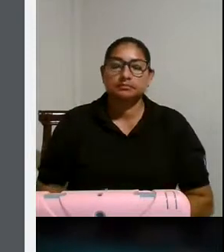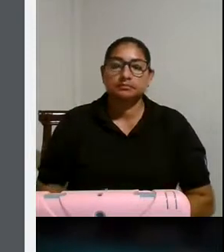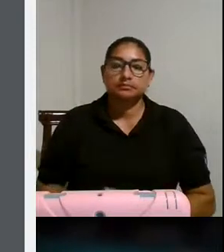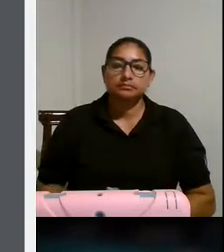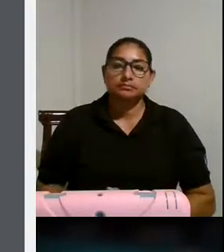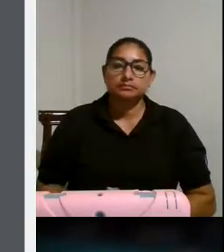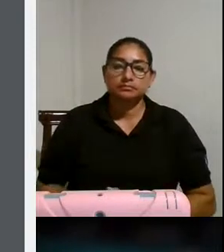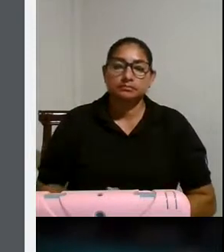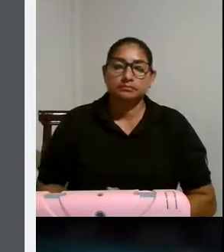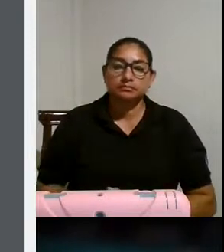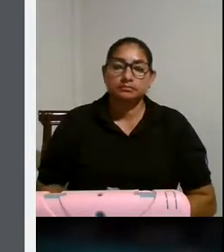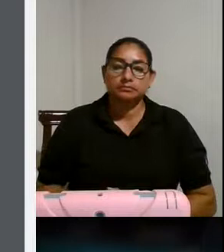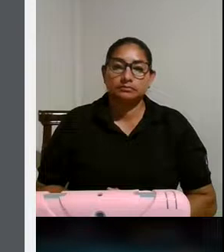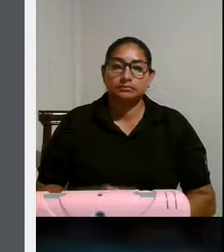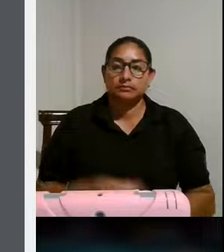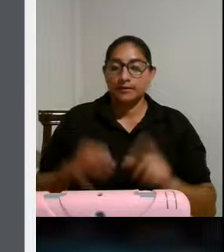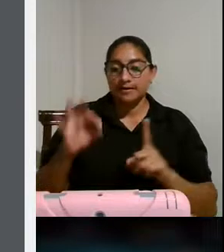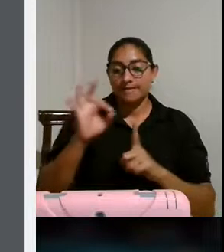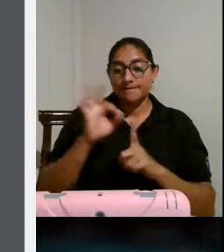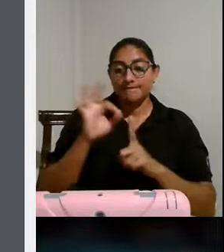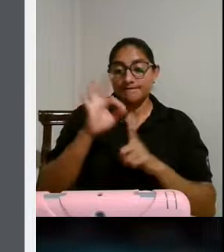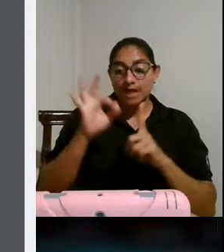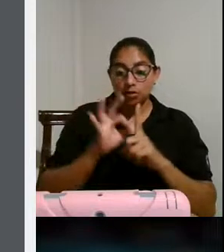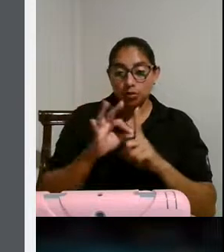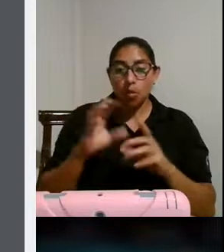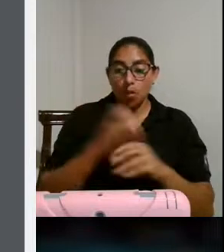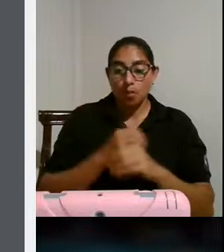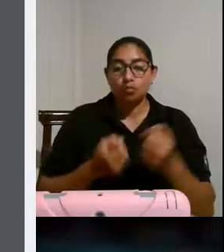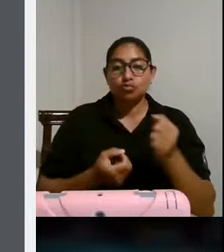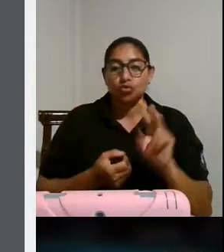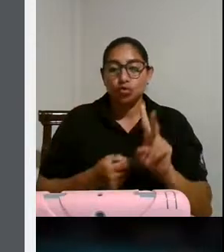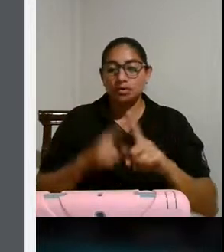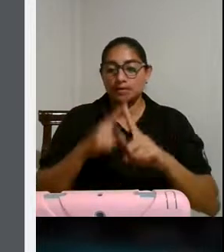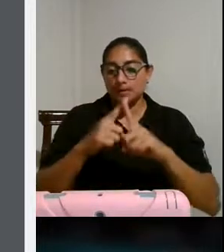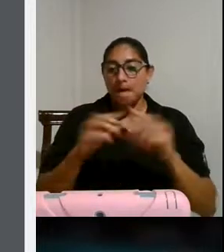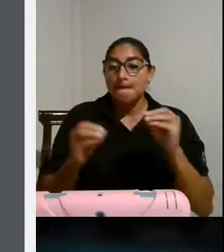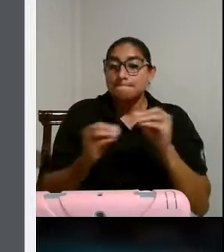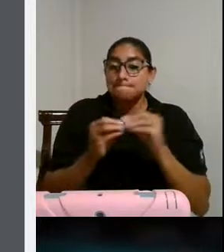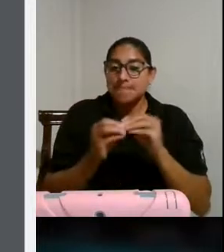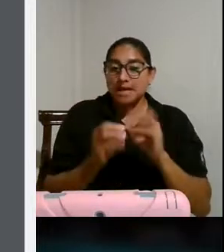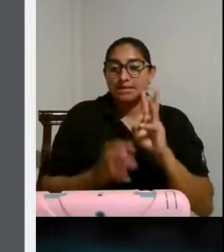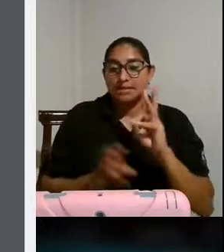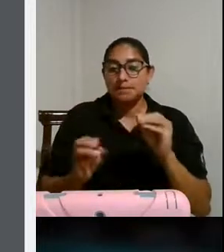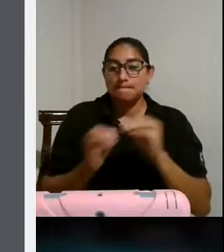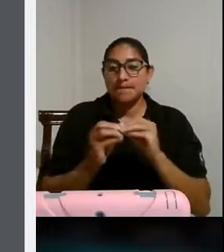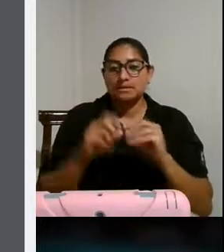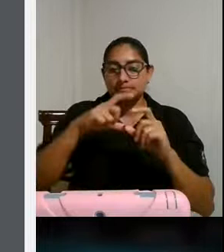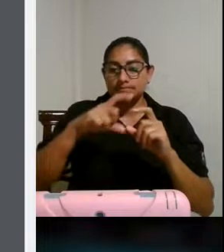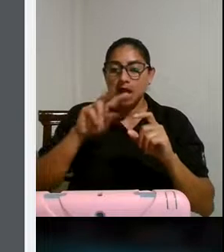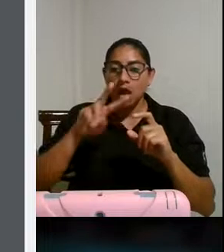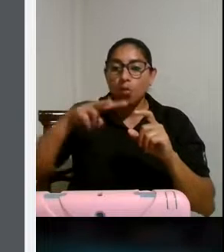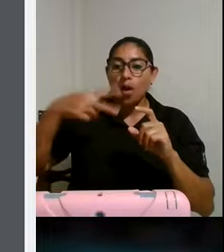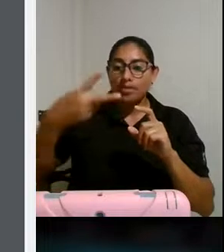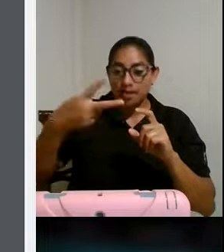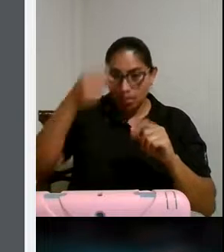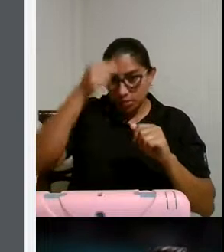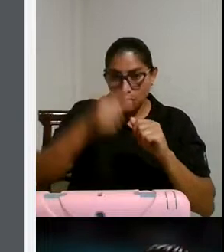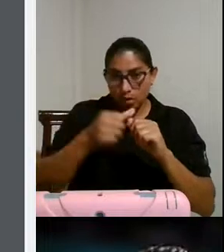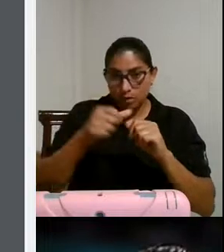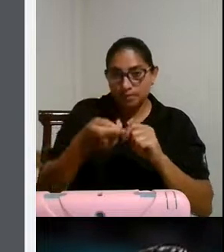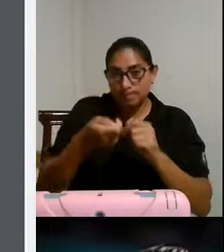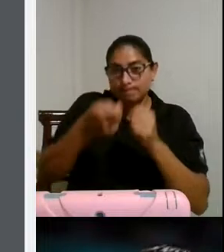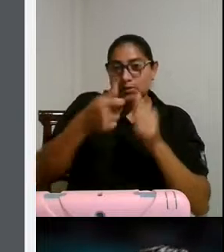factor común y dentro nos queda 12x más 6 y aquí como habían 2 y sacamos